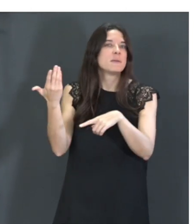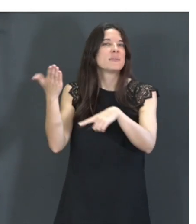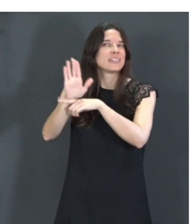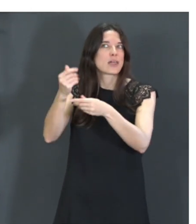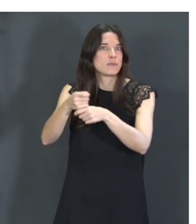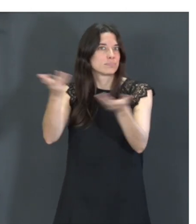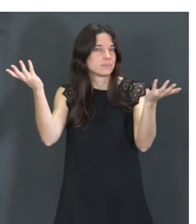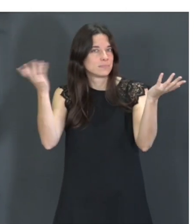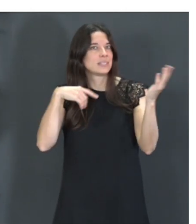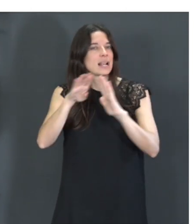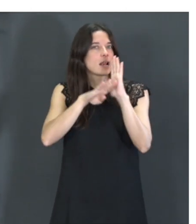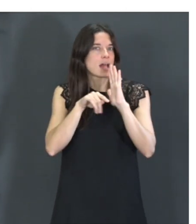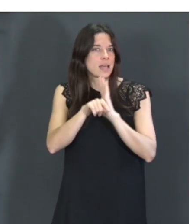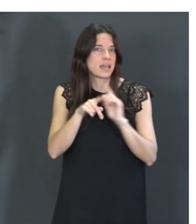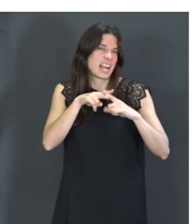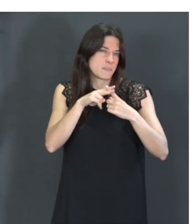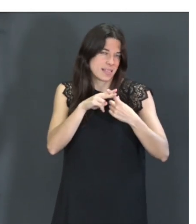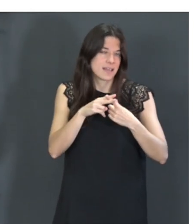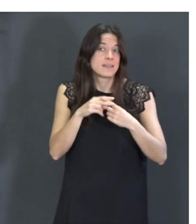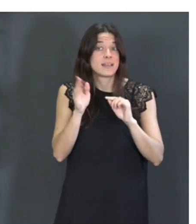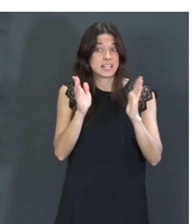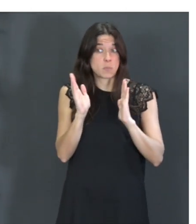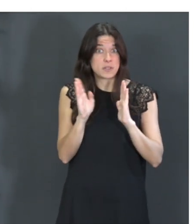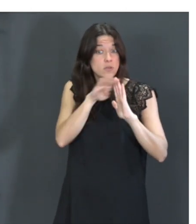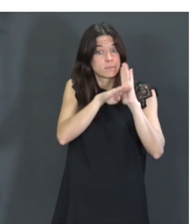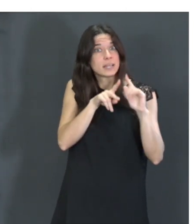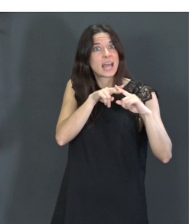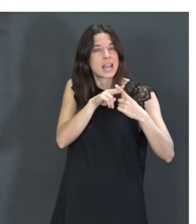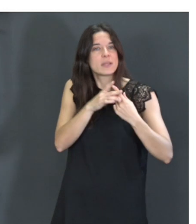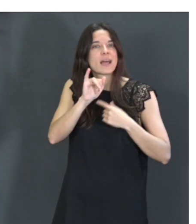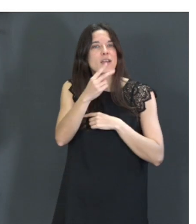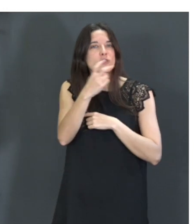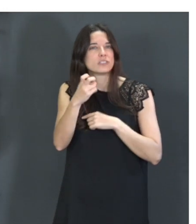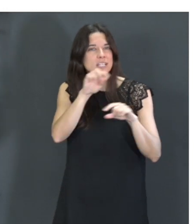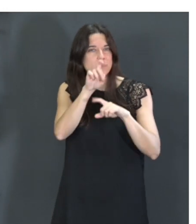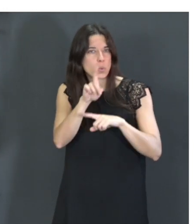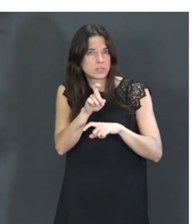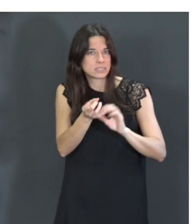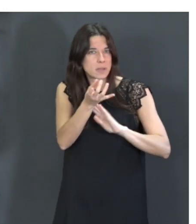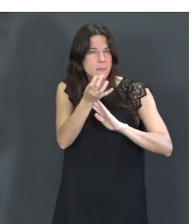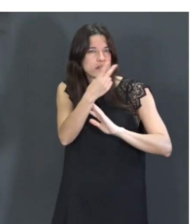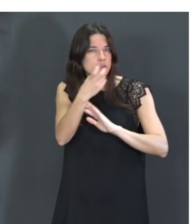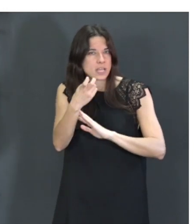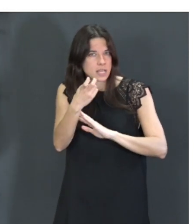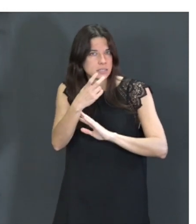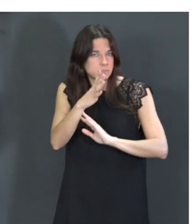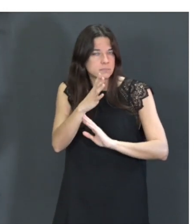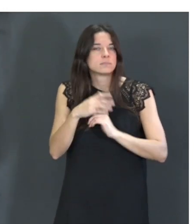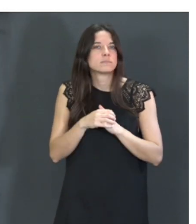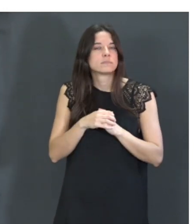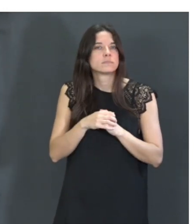skill, ¿vale? En ese momento contaba la skill con 200 preguntas subidas o